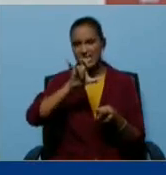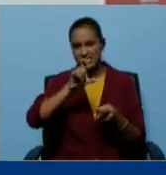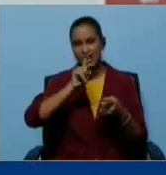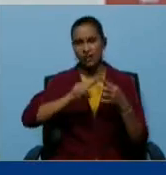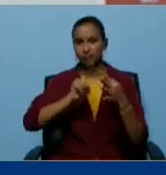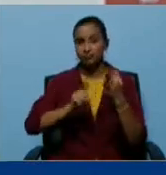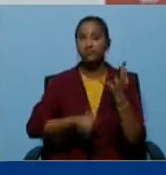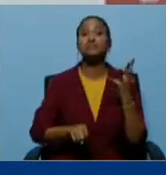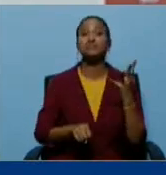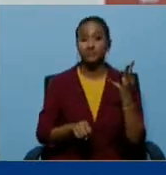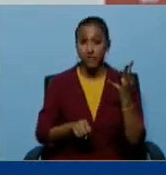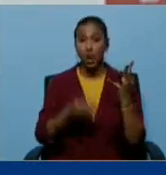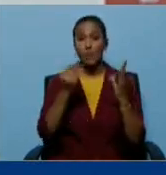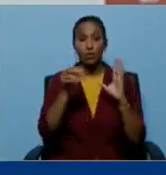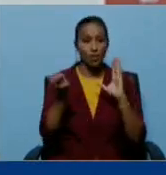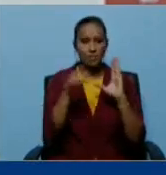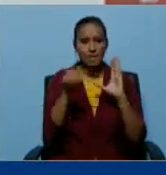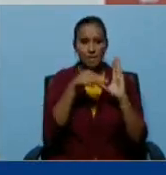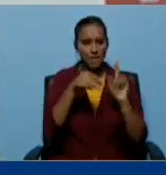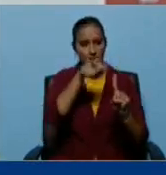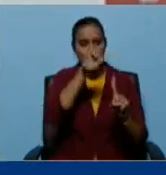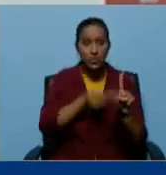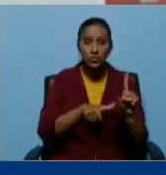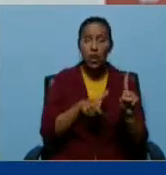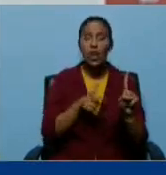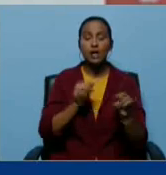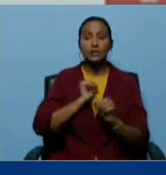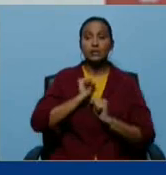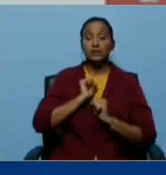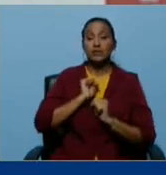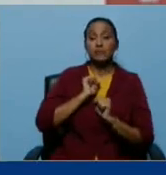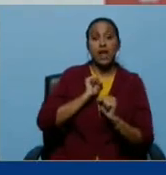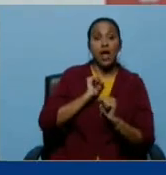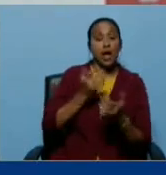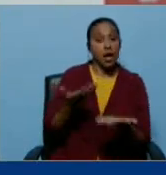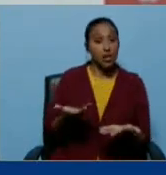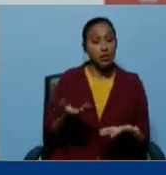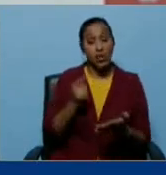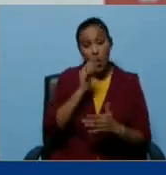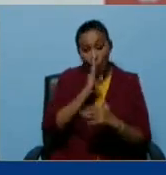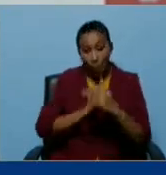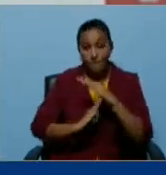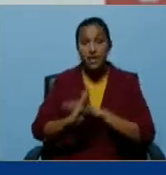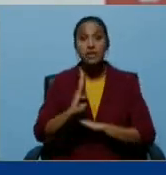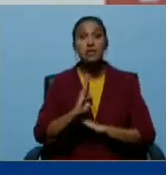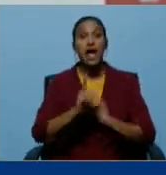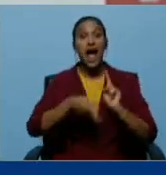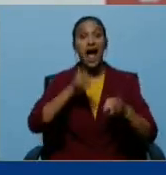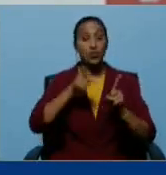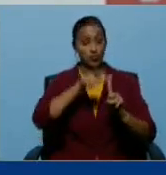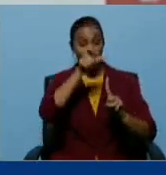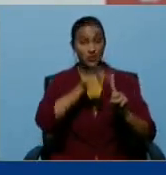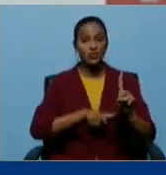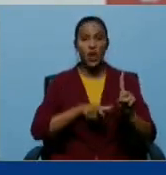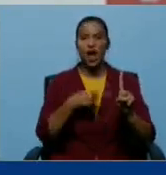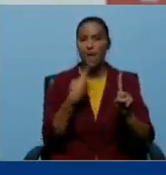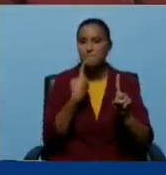influencers humildes. Algunos de ellos los pusieron a decir cosas.